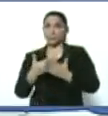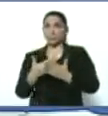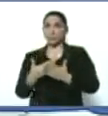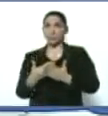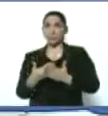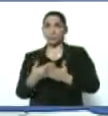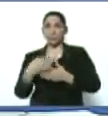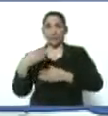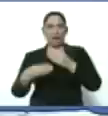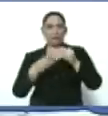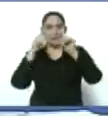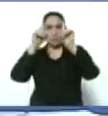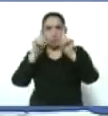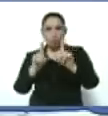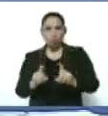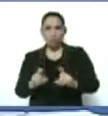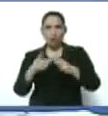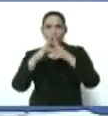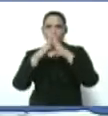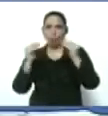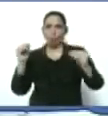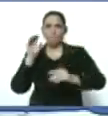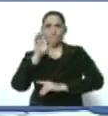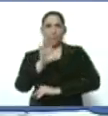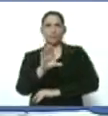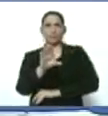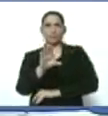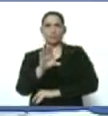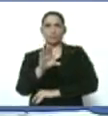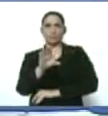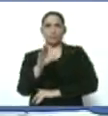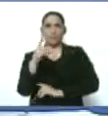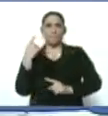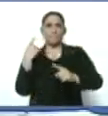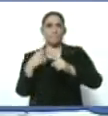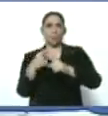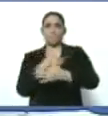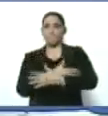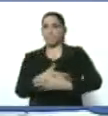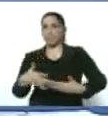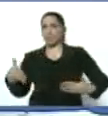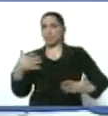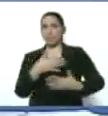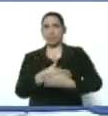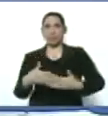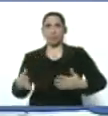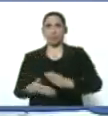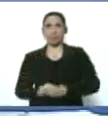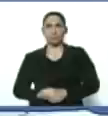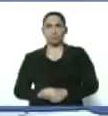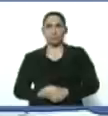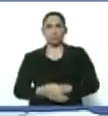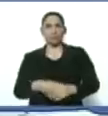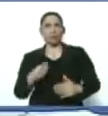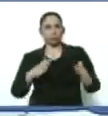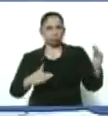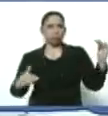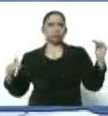de hacer pruebas de todo el país por miles, y estar a la